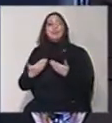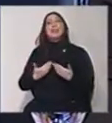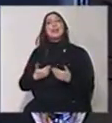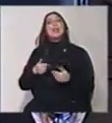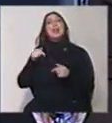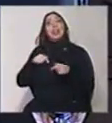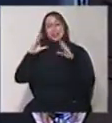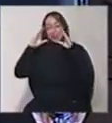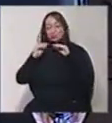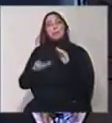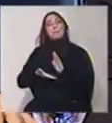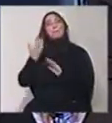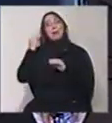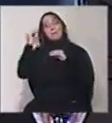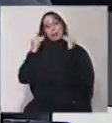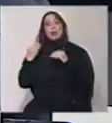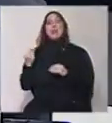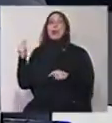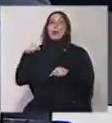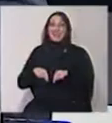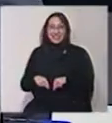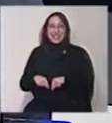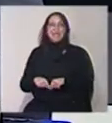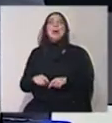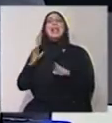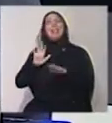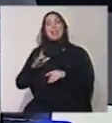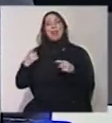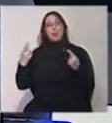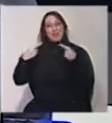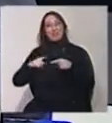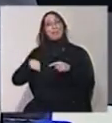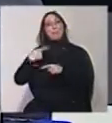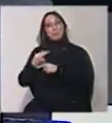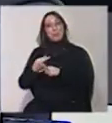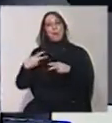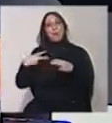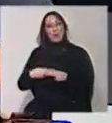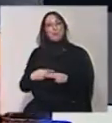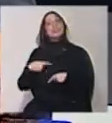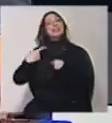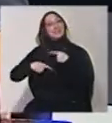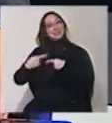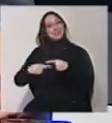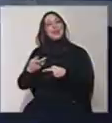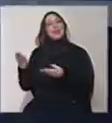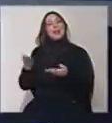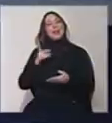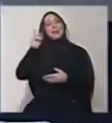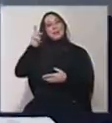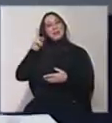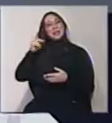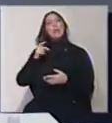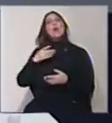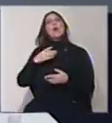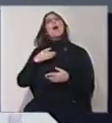esta noche un poquito más preocupados de los que vinimos. De todas maneras, queda un debate para el próximo bloque. Gracias por haber venido. Ya seguimos, vamos a recibir los diputados Pablo Abdala y